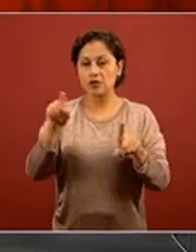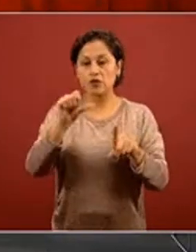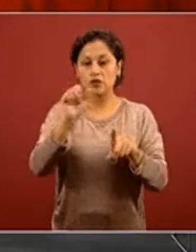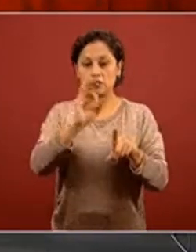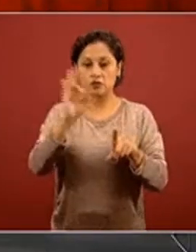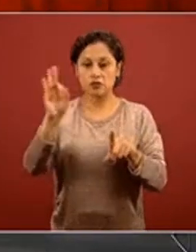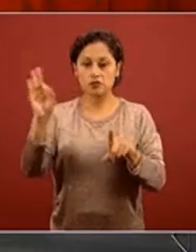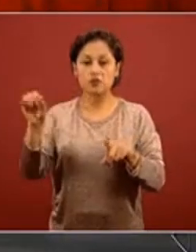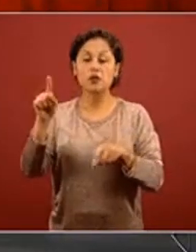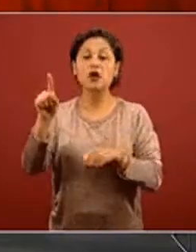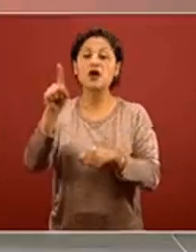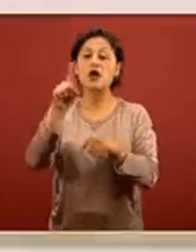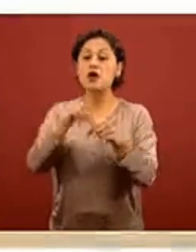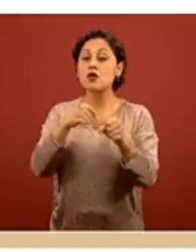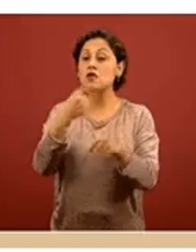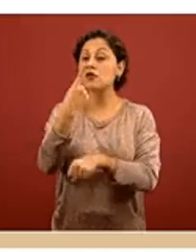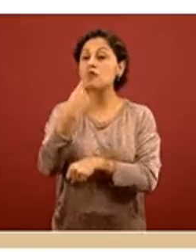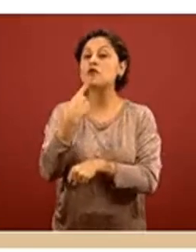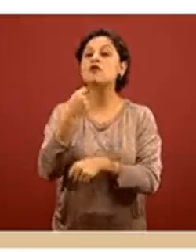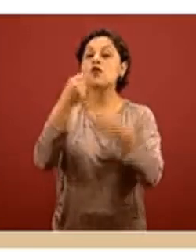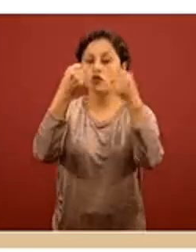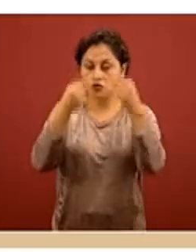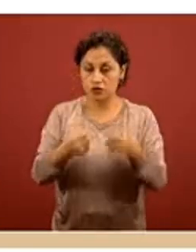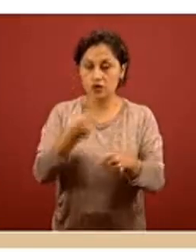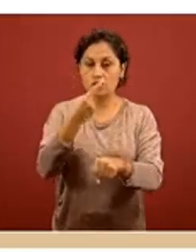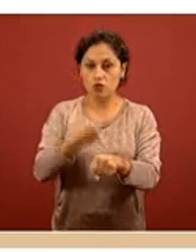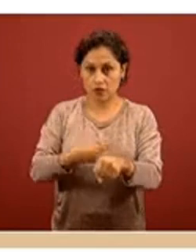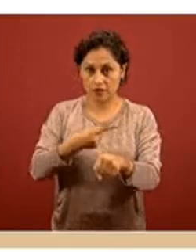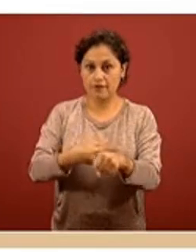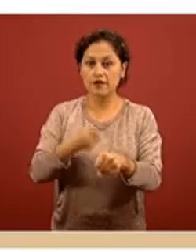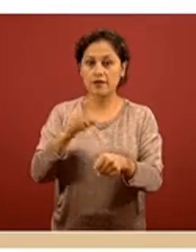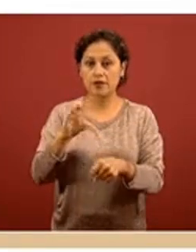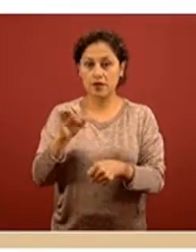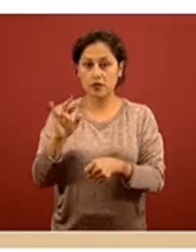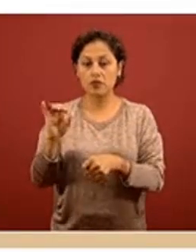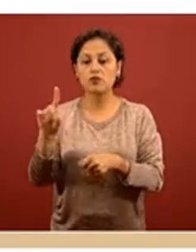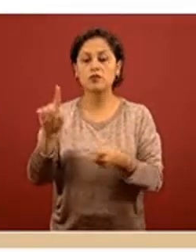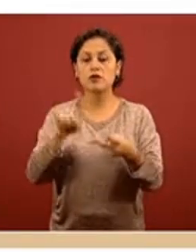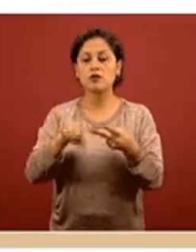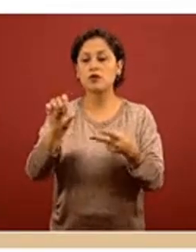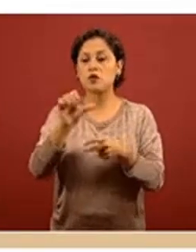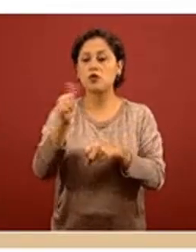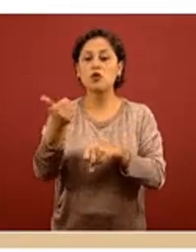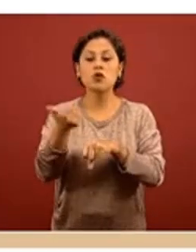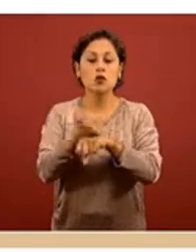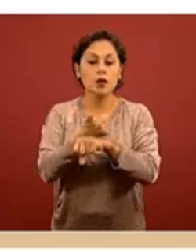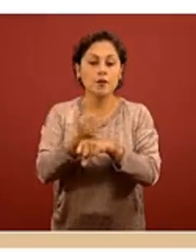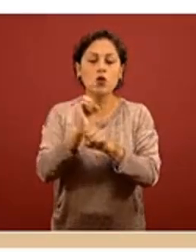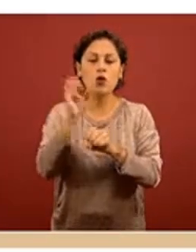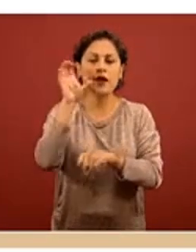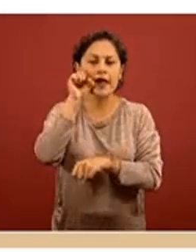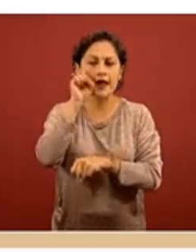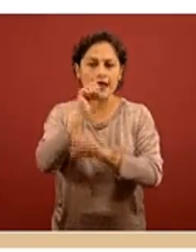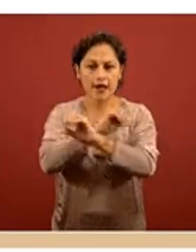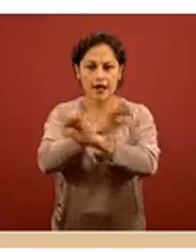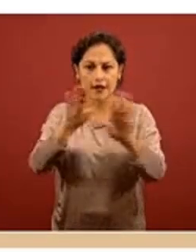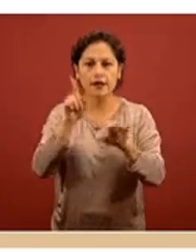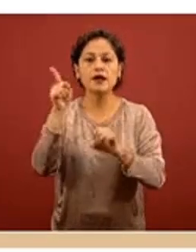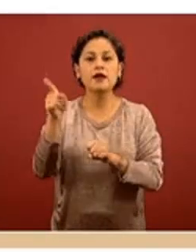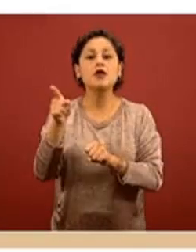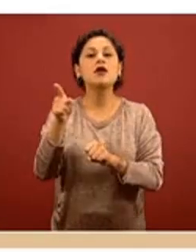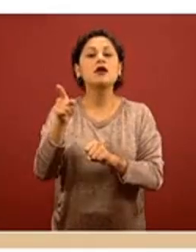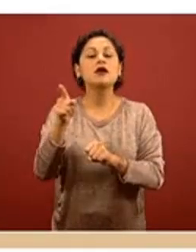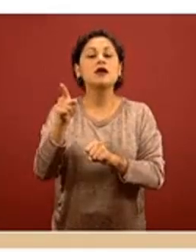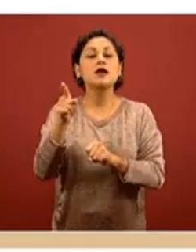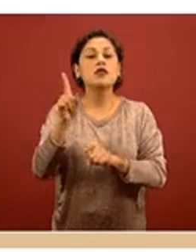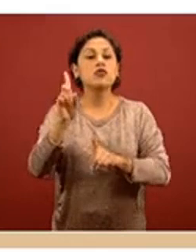casos confirmados, en color amarillo, más bien un naranja claro, están los casos que todavía